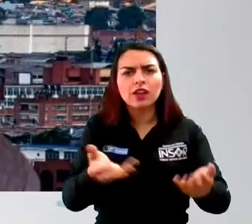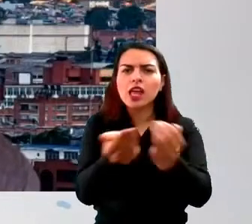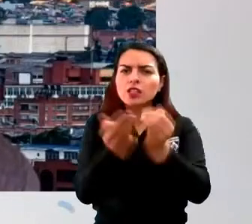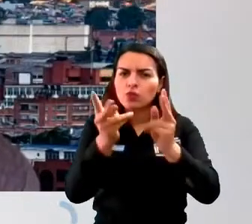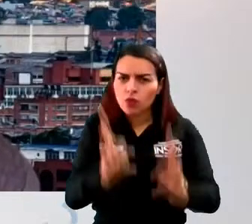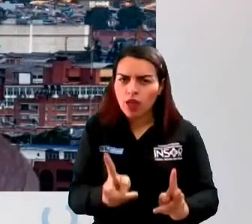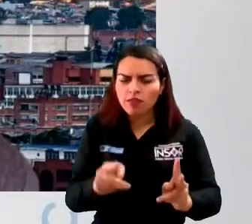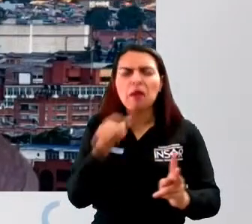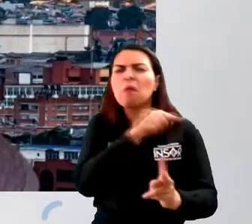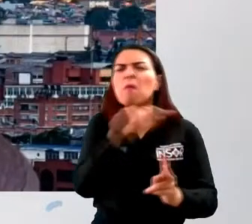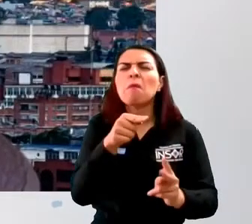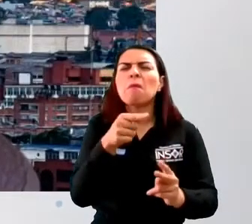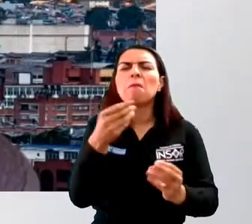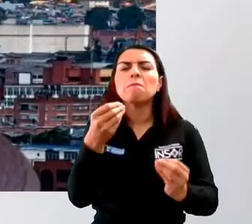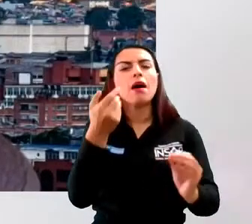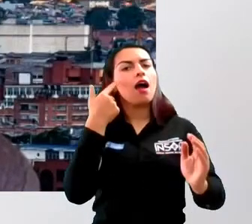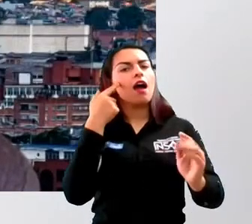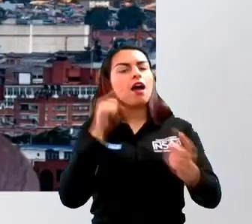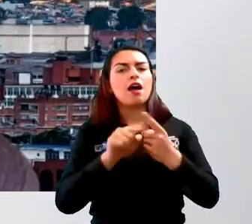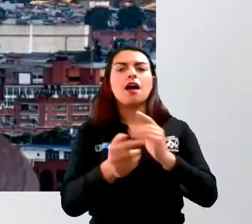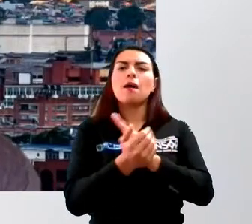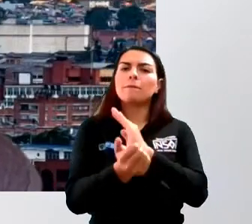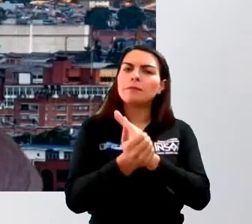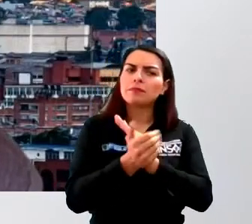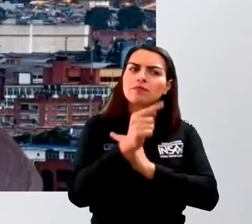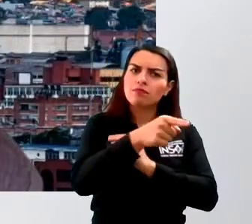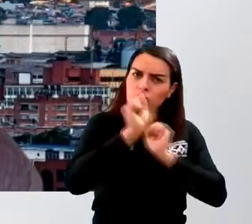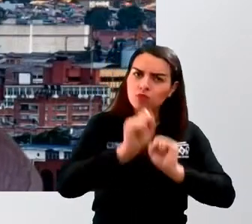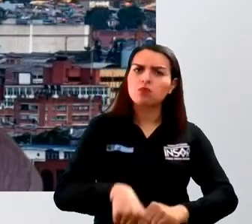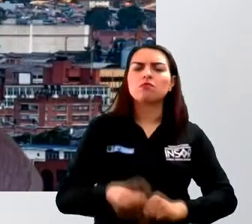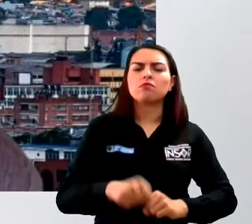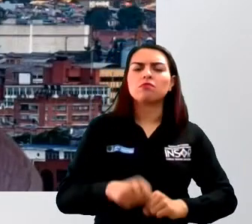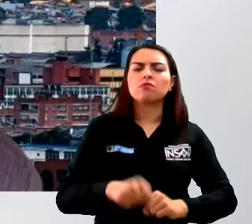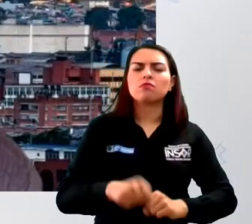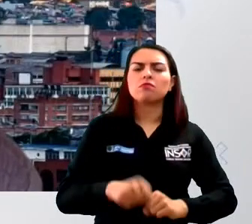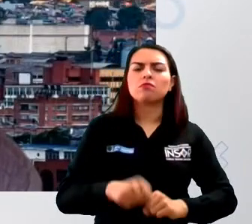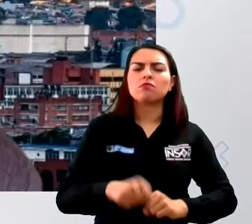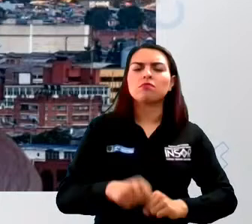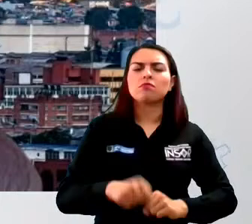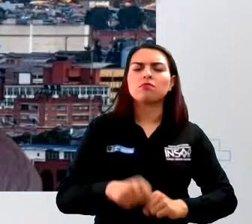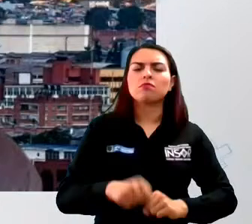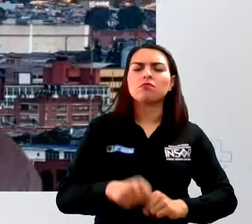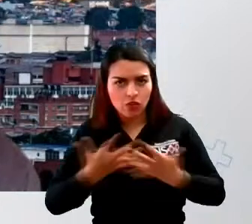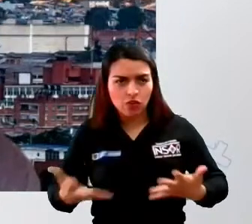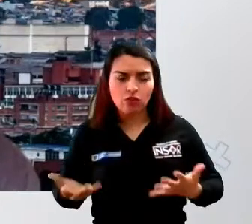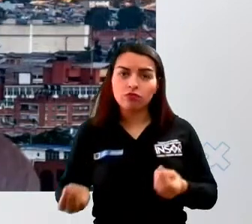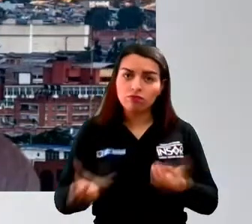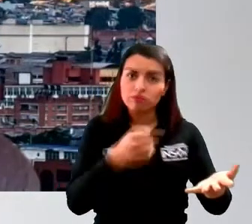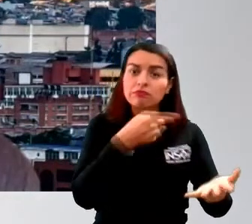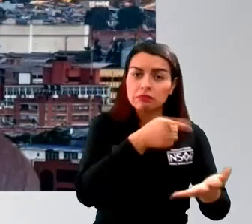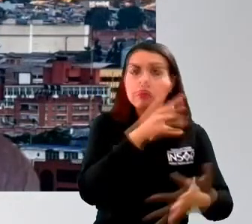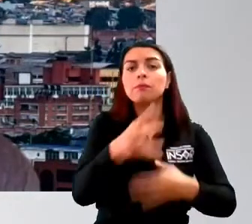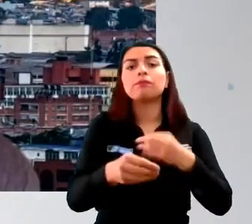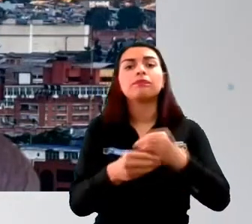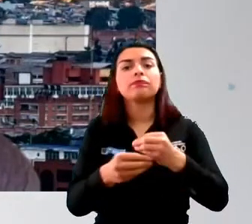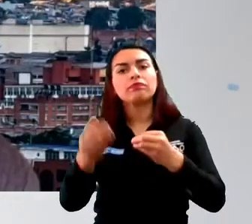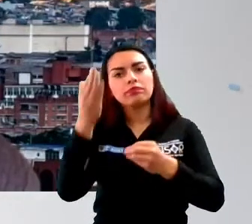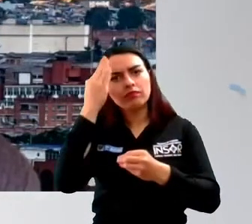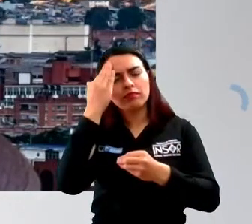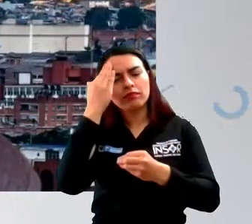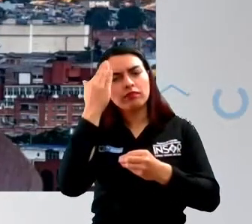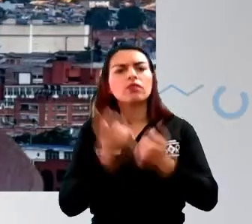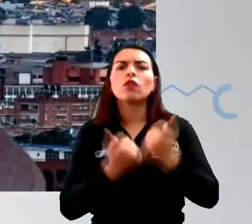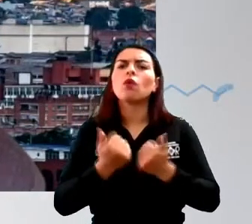sus habilidades blandas, recursos para ir más allá de lo que usted tiene, recursos